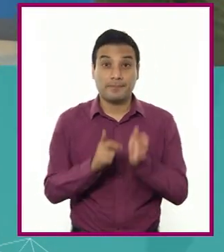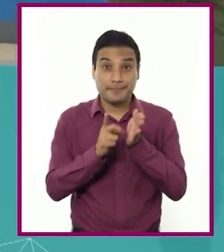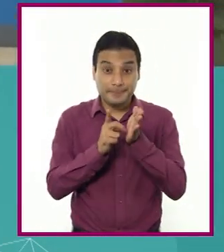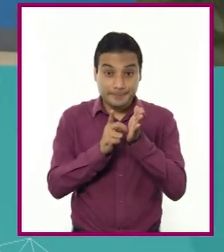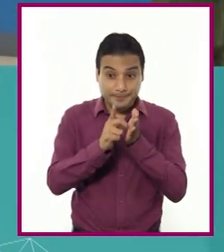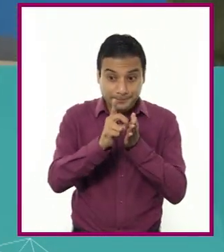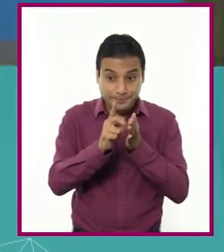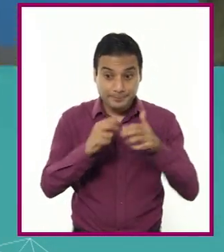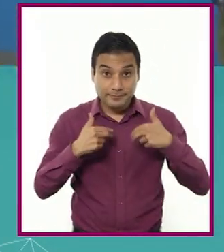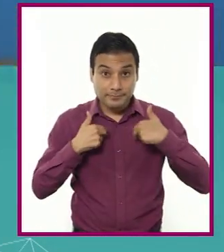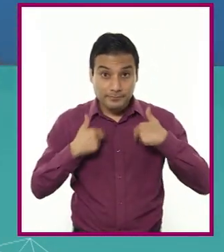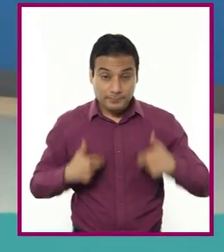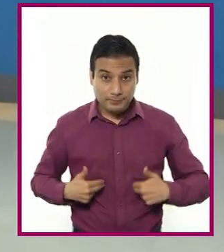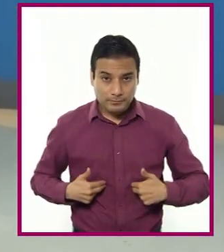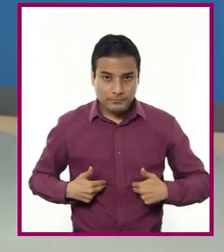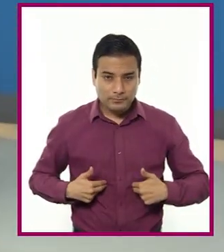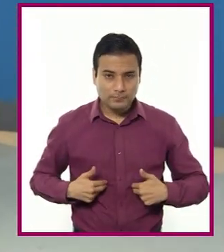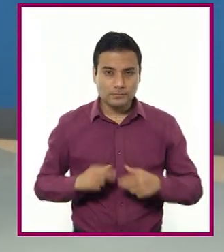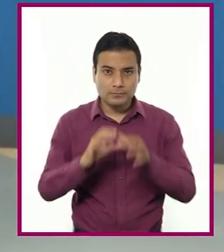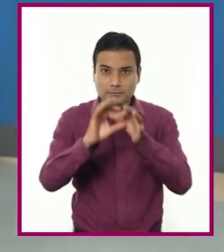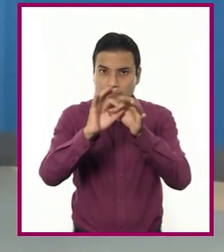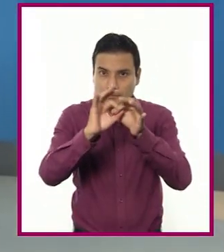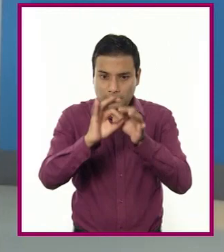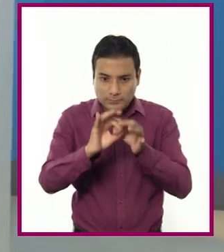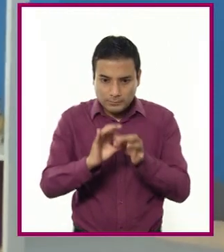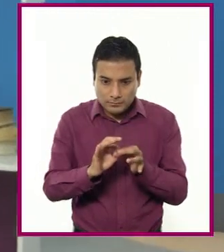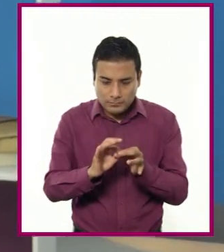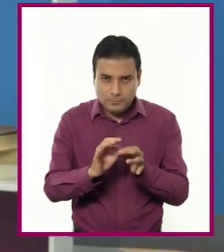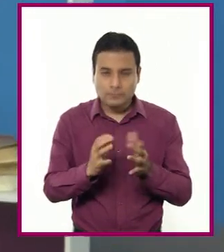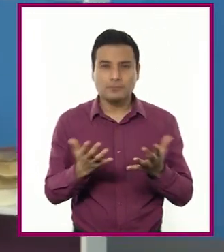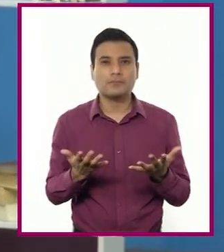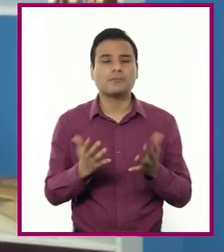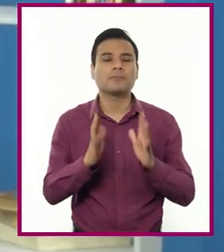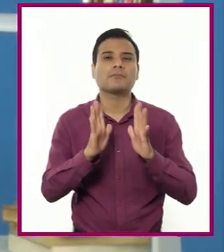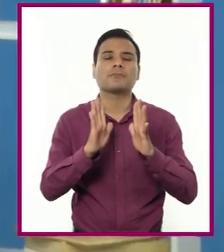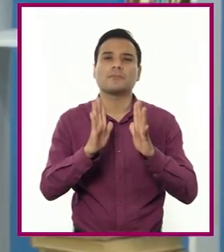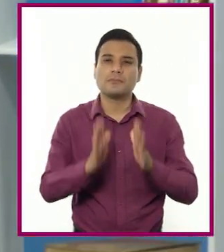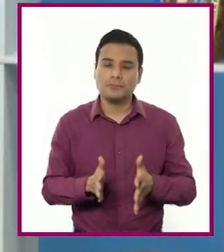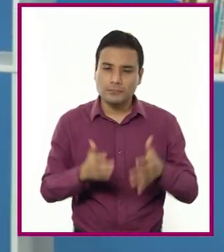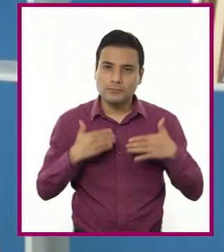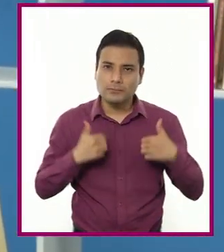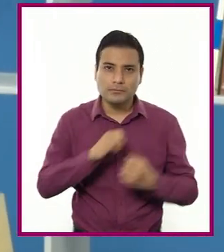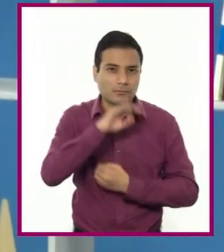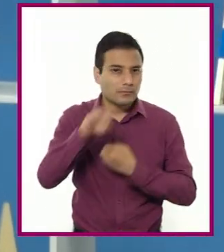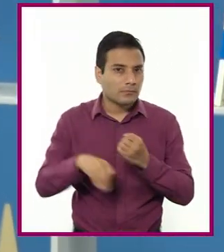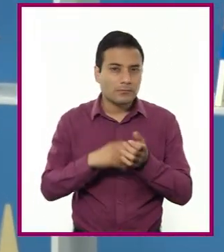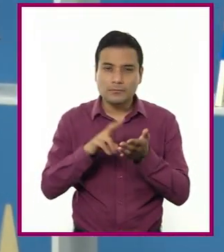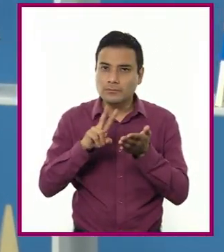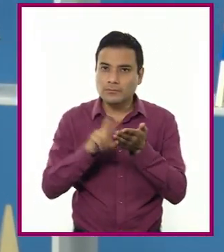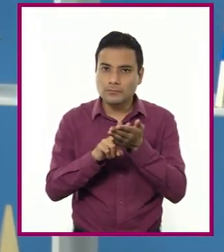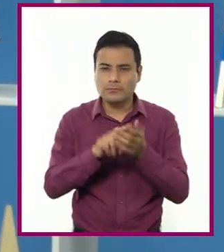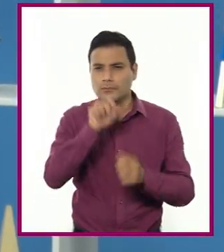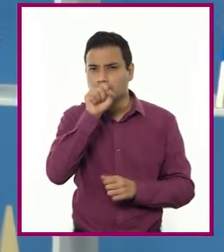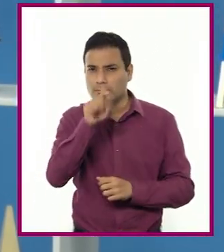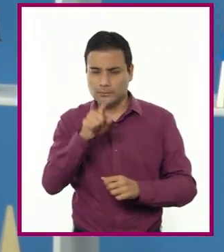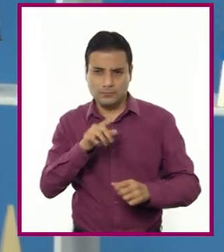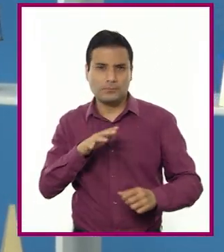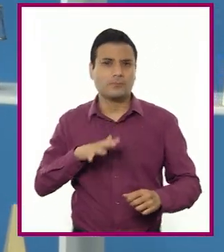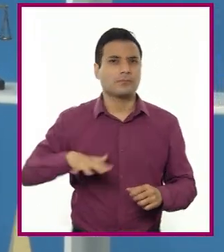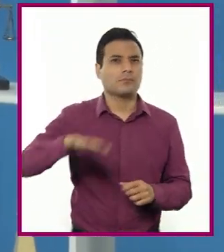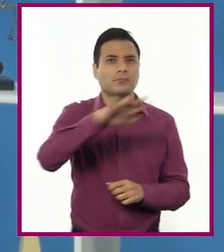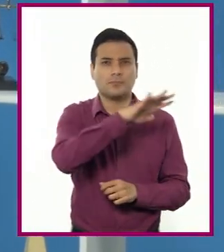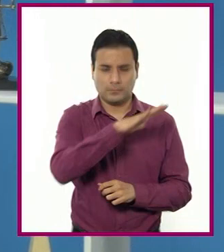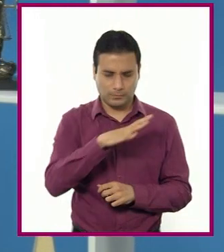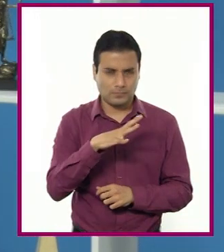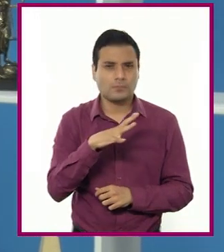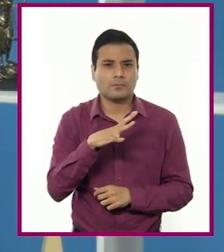son indivisibles porque no puede prescindirse de ninguno de ellos. También son universales porque pertenecen